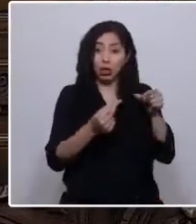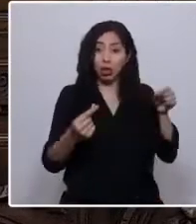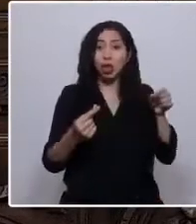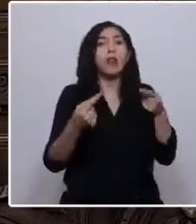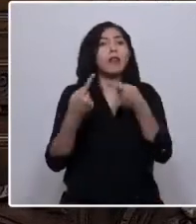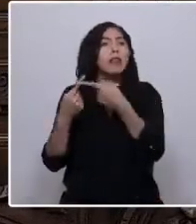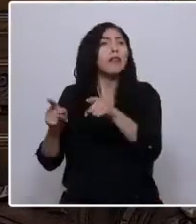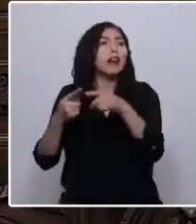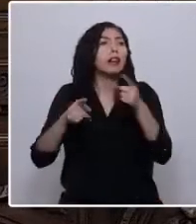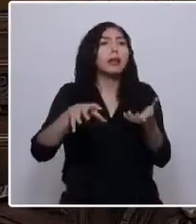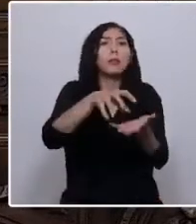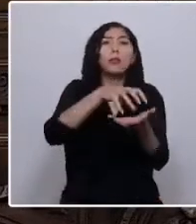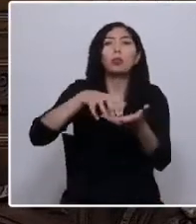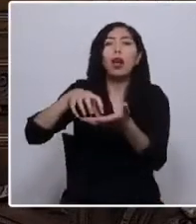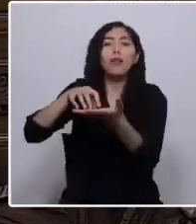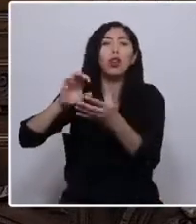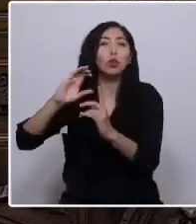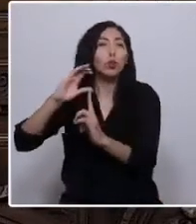y culturas.